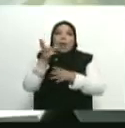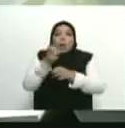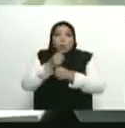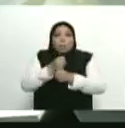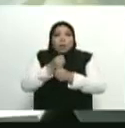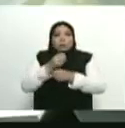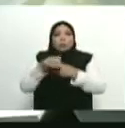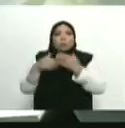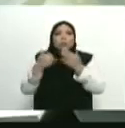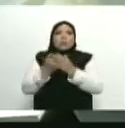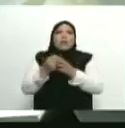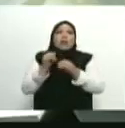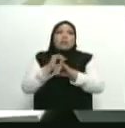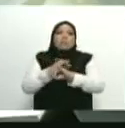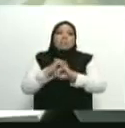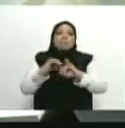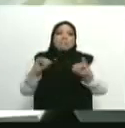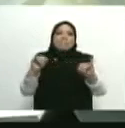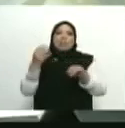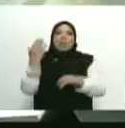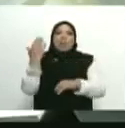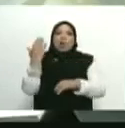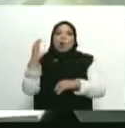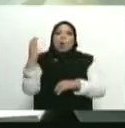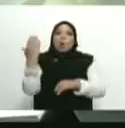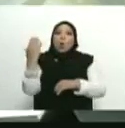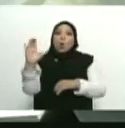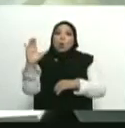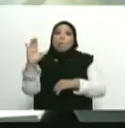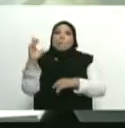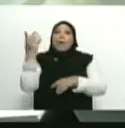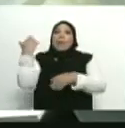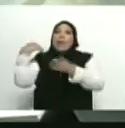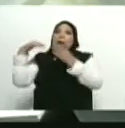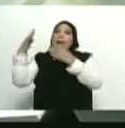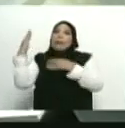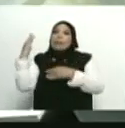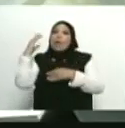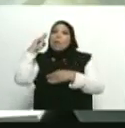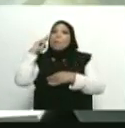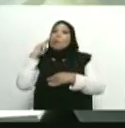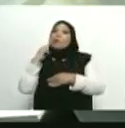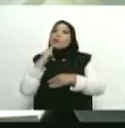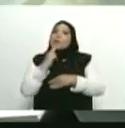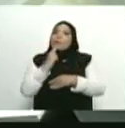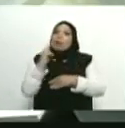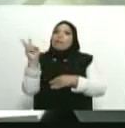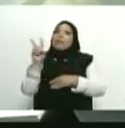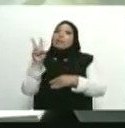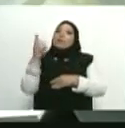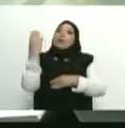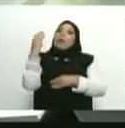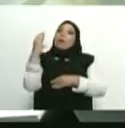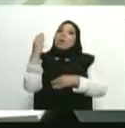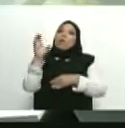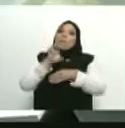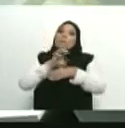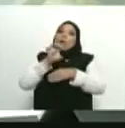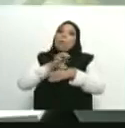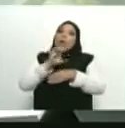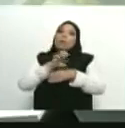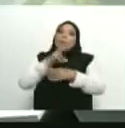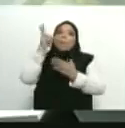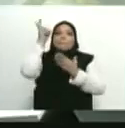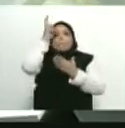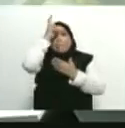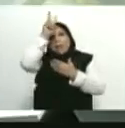médula con la independencia de Colombia, Colombia la Grande, Colombia la de Bolívar. Y la consolidación